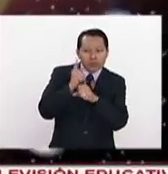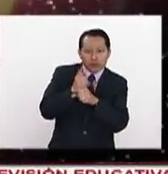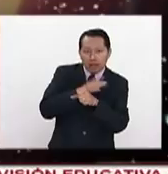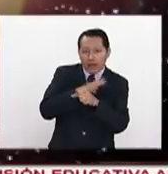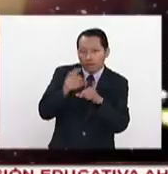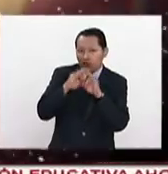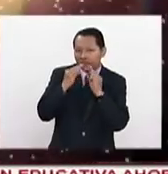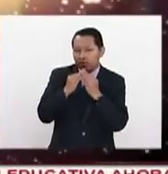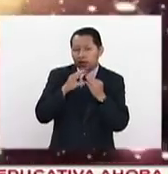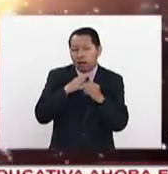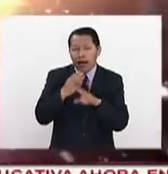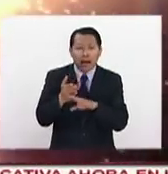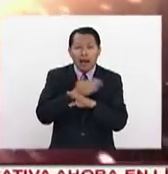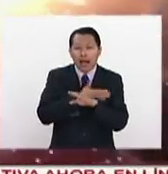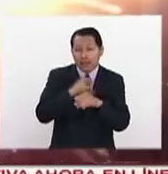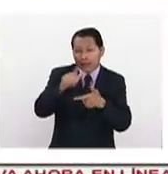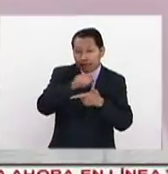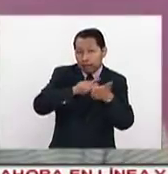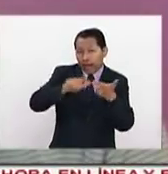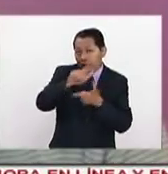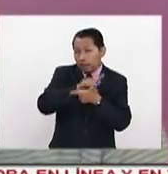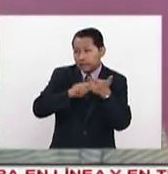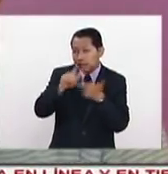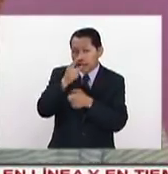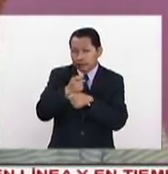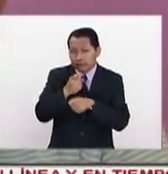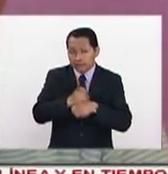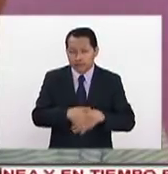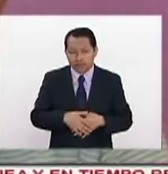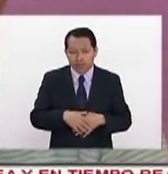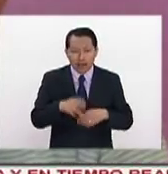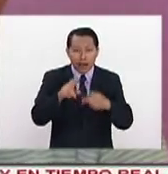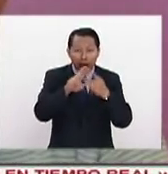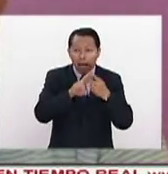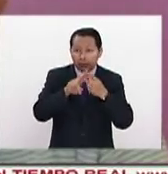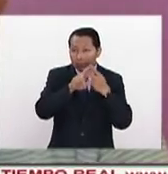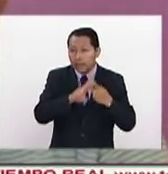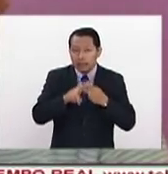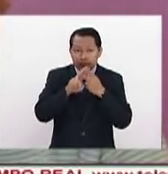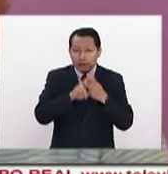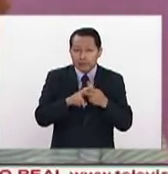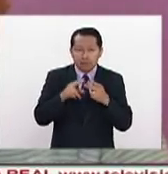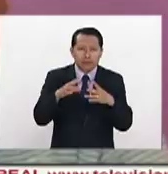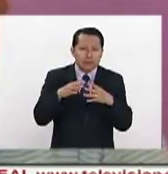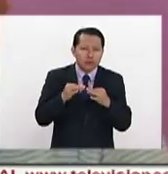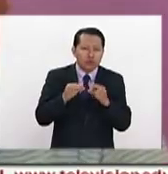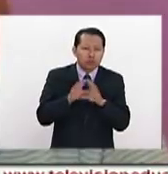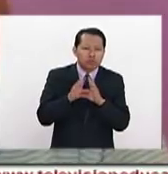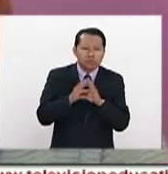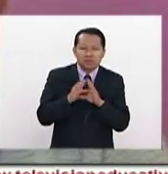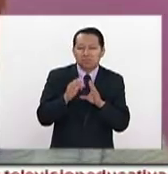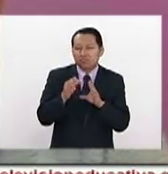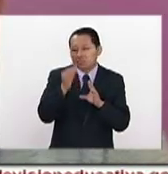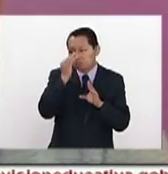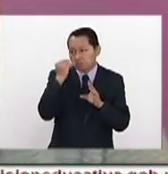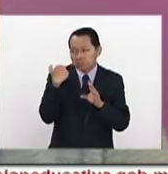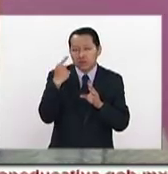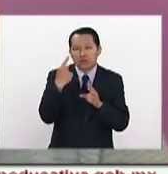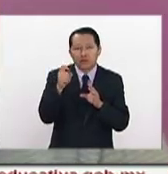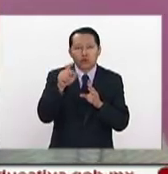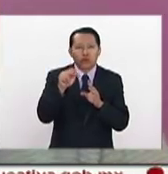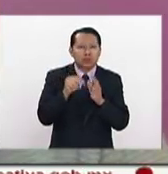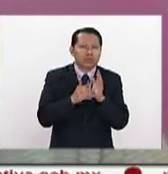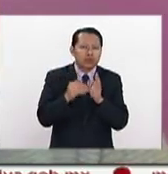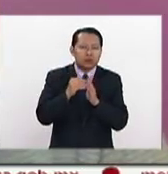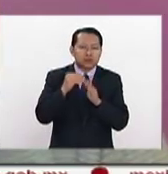de la formación de las primeras galaxias del universo. Las primeras estrellas en el universo se formaron hace apenas 180